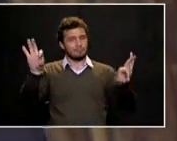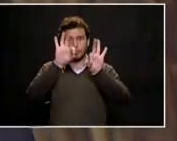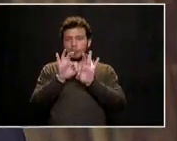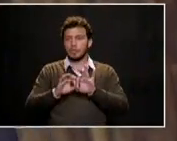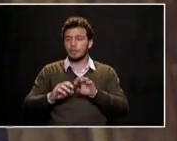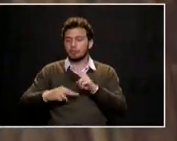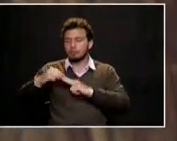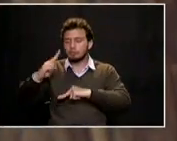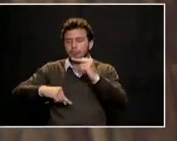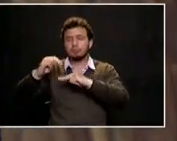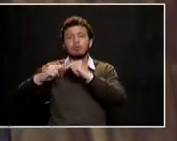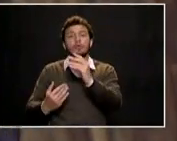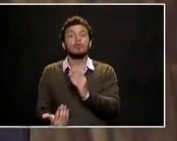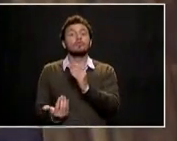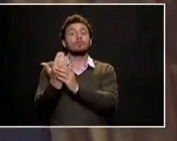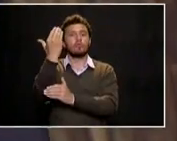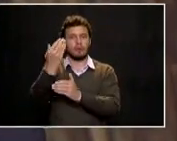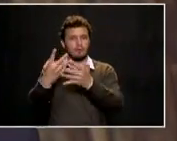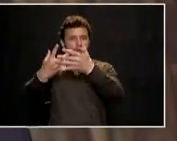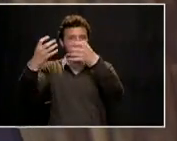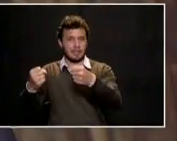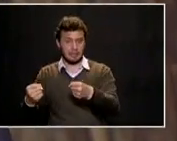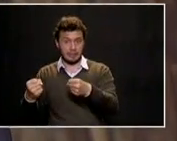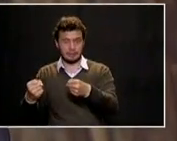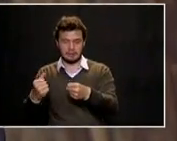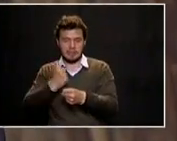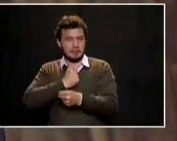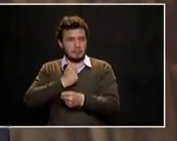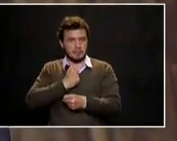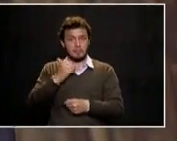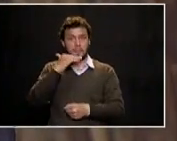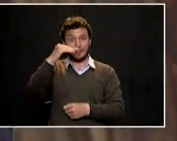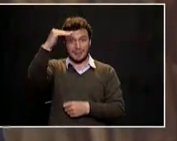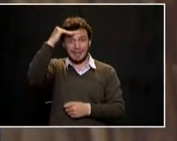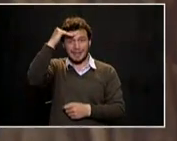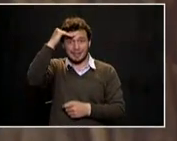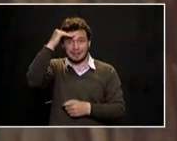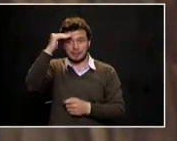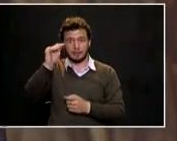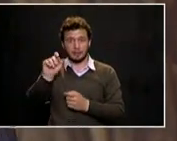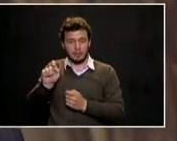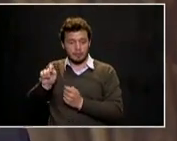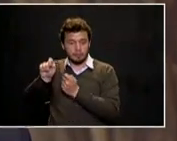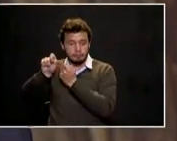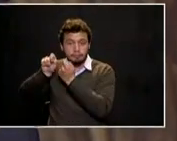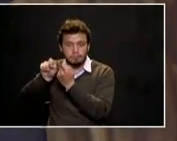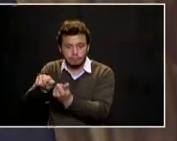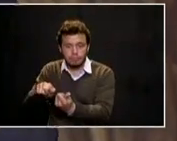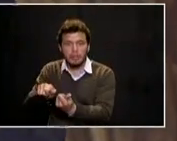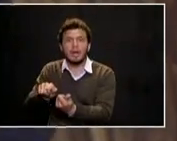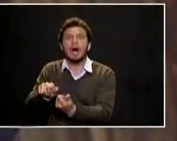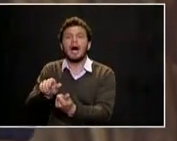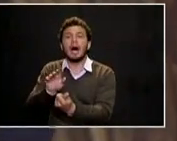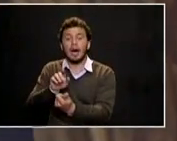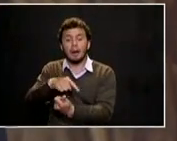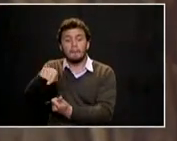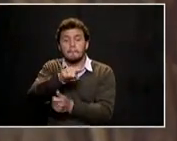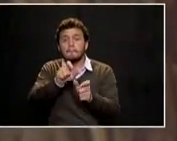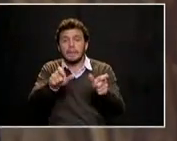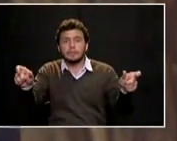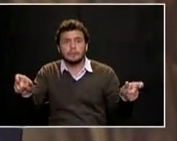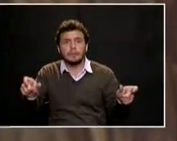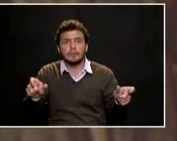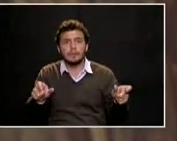es a Medellín al que le toca pagar el mantenimiento de los sindicados, no de los condenados que le corresponde al IMPEC. Y de ahí